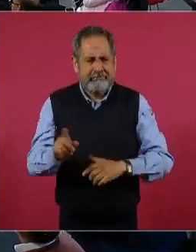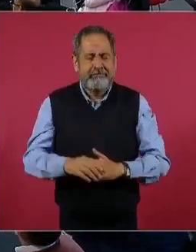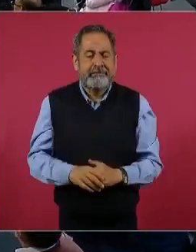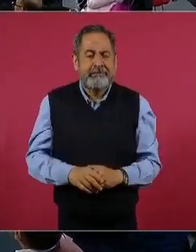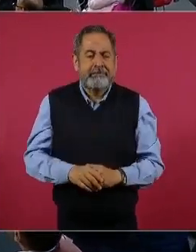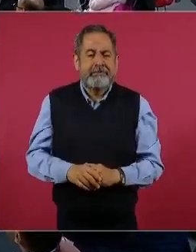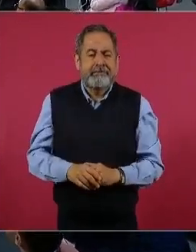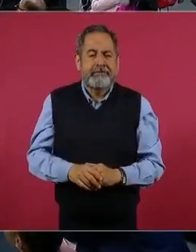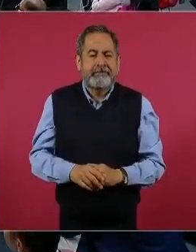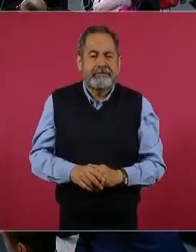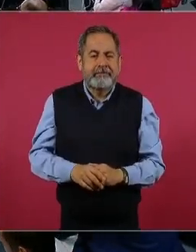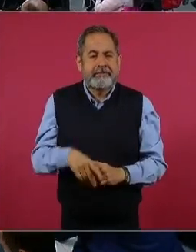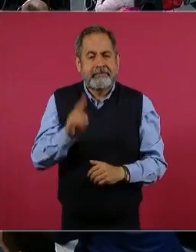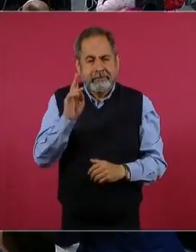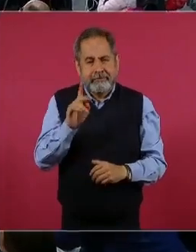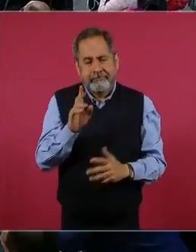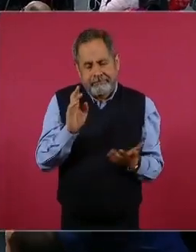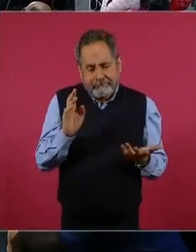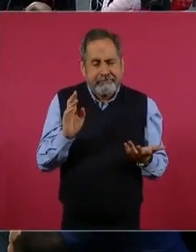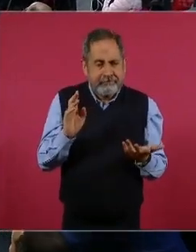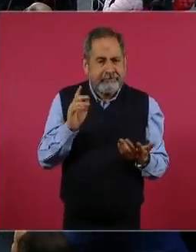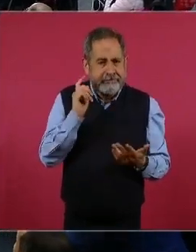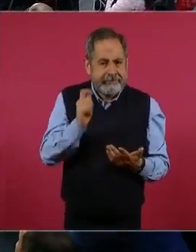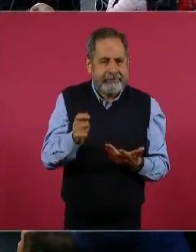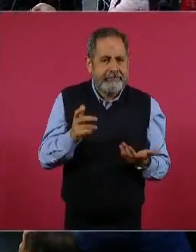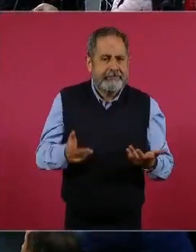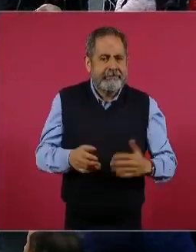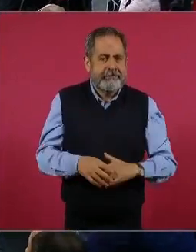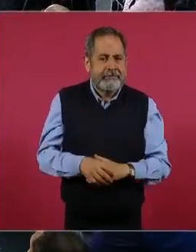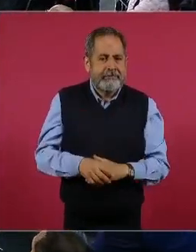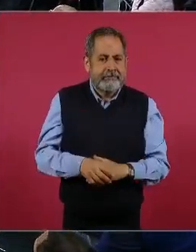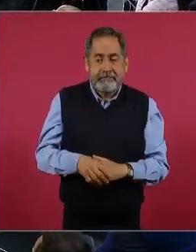Pero es un desperdicio, o sea,